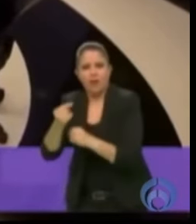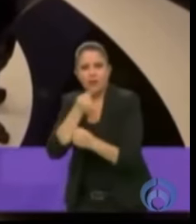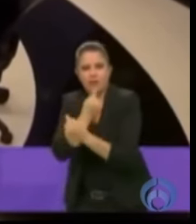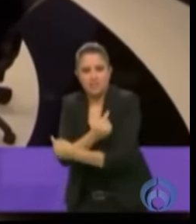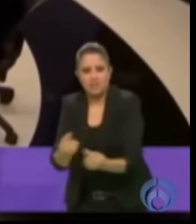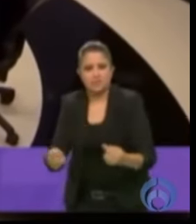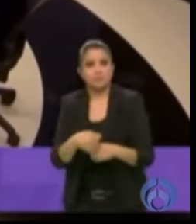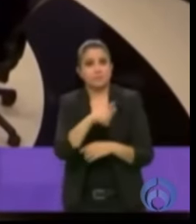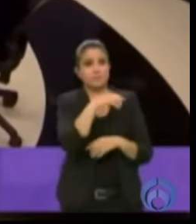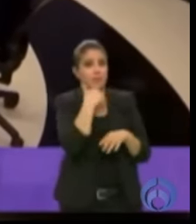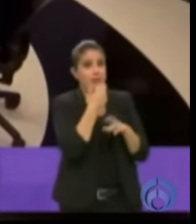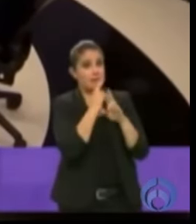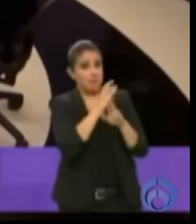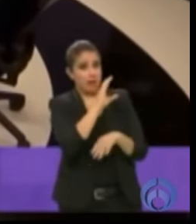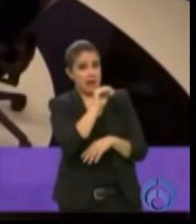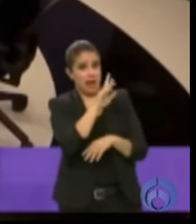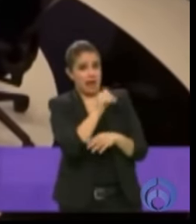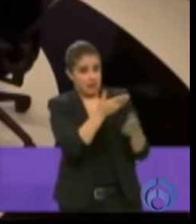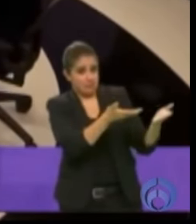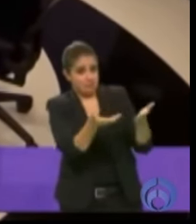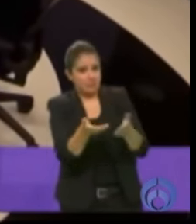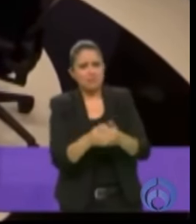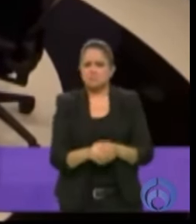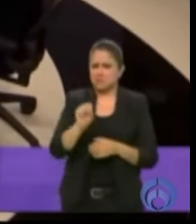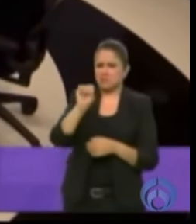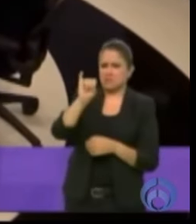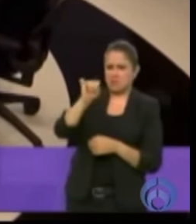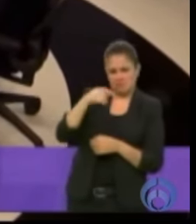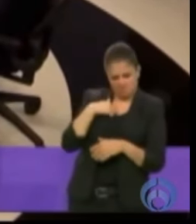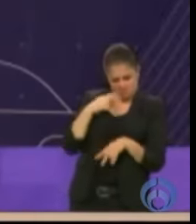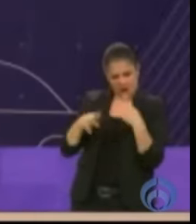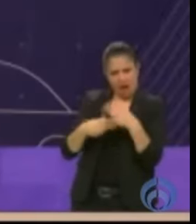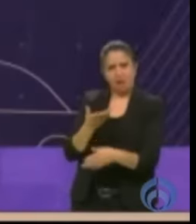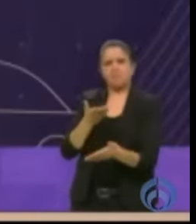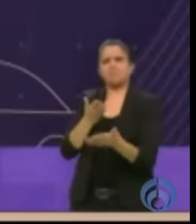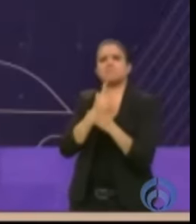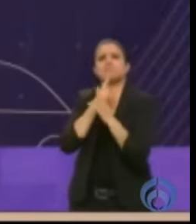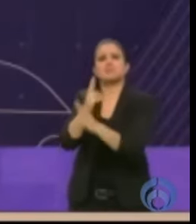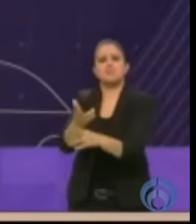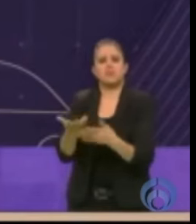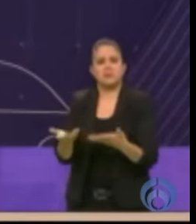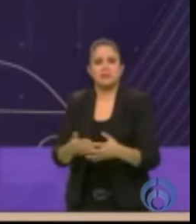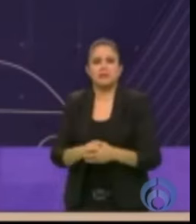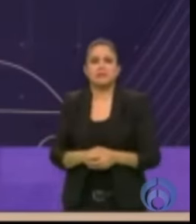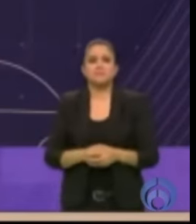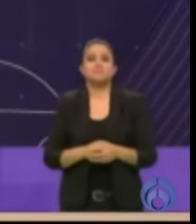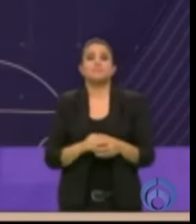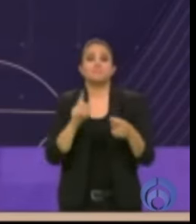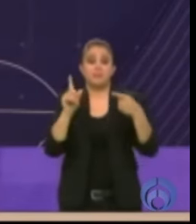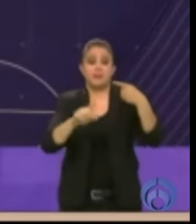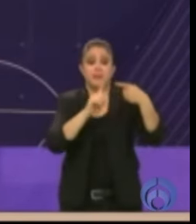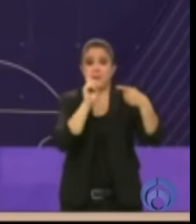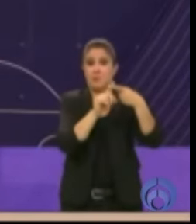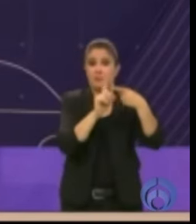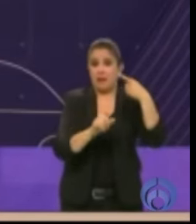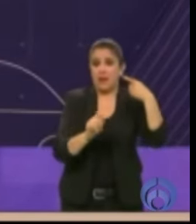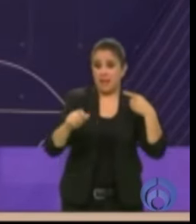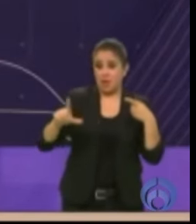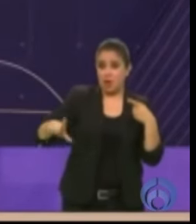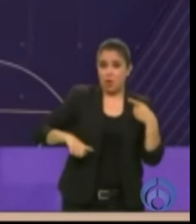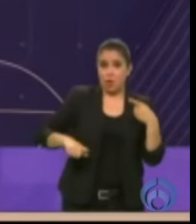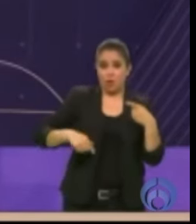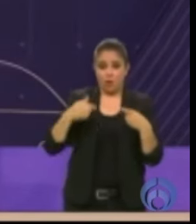tres contendientes les faltó contundencia. Y por último, Pepe, que vale la pena señalar el